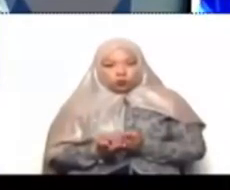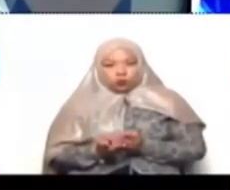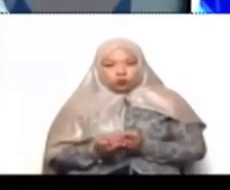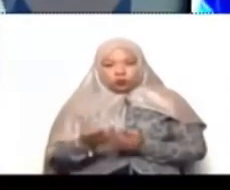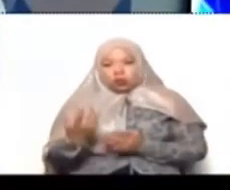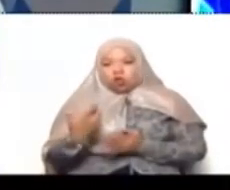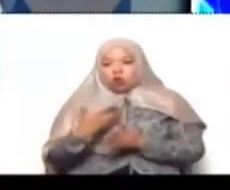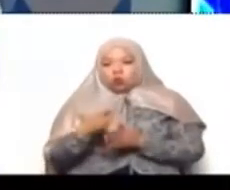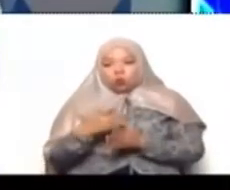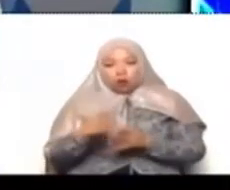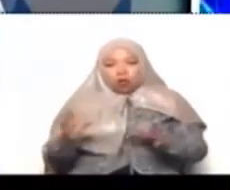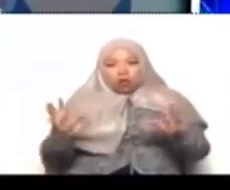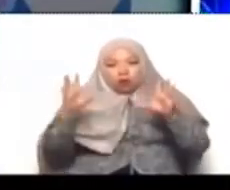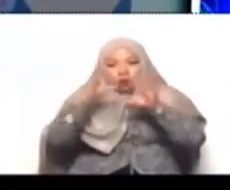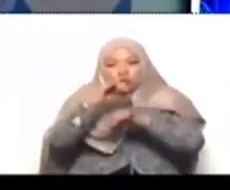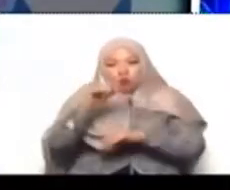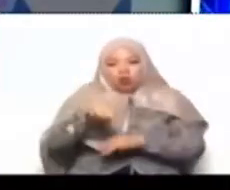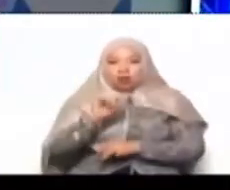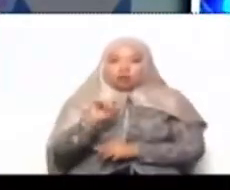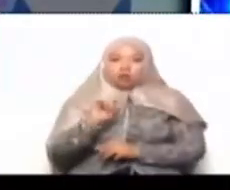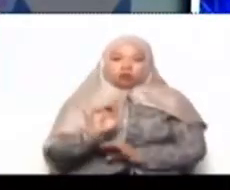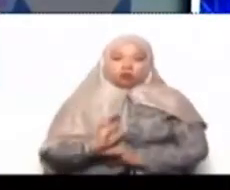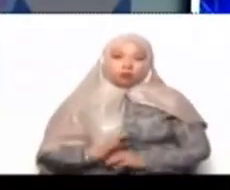cielo y tierra está marcado.